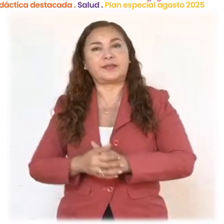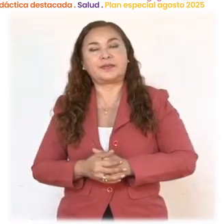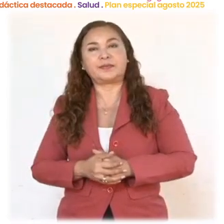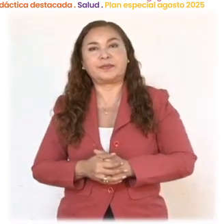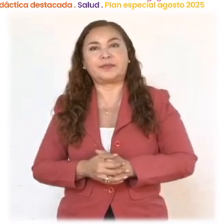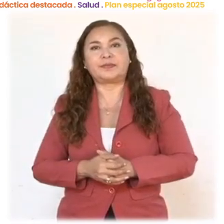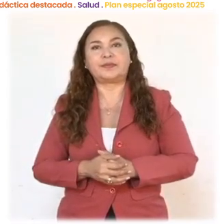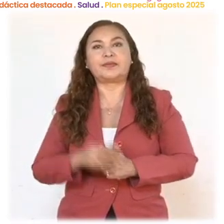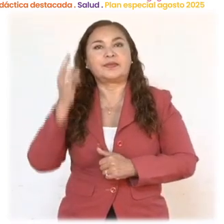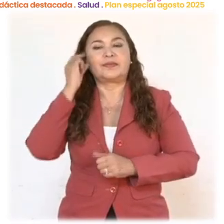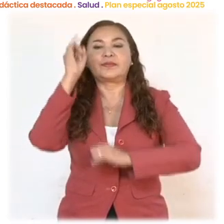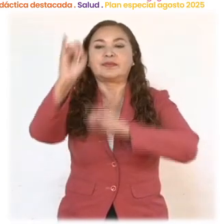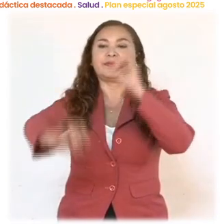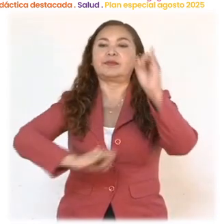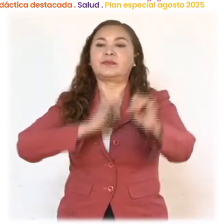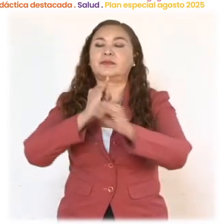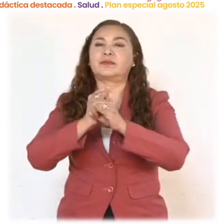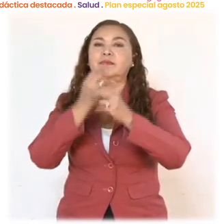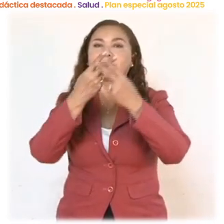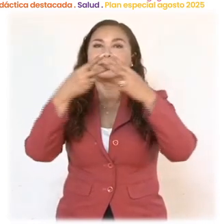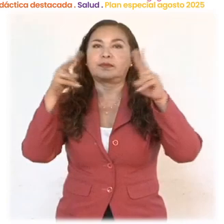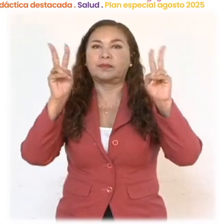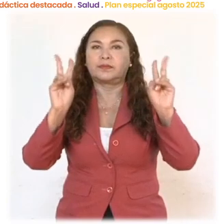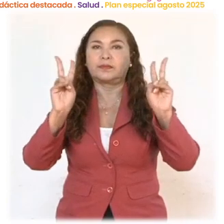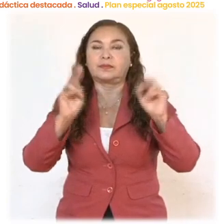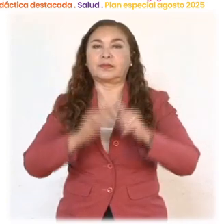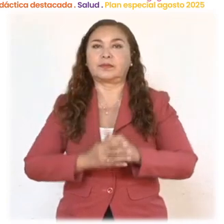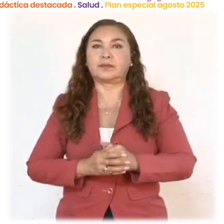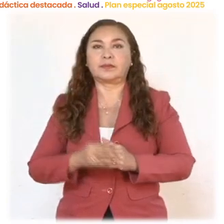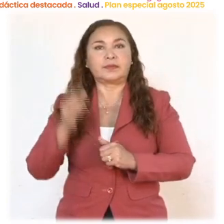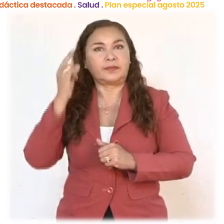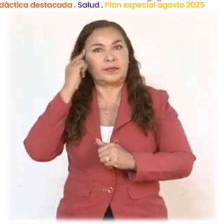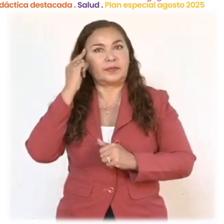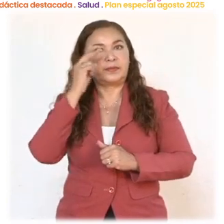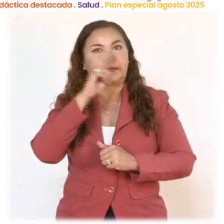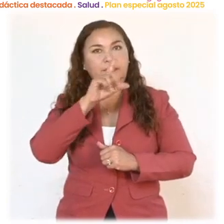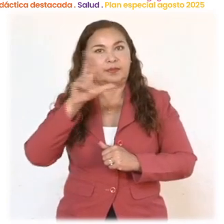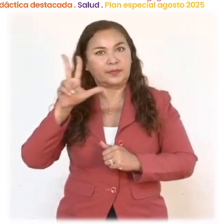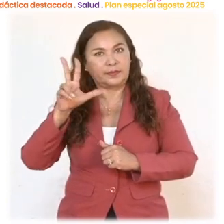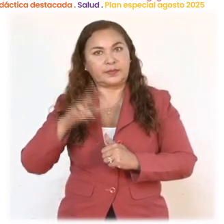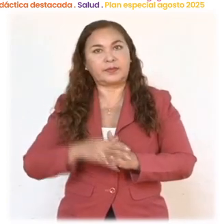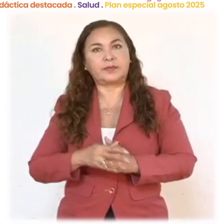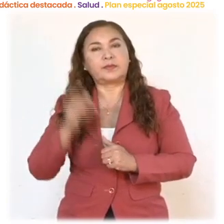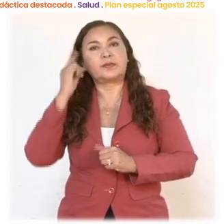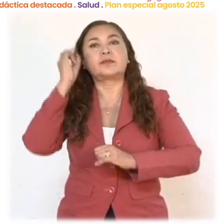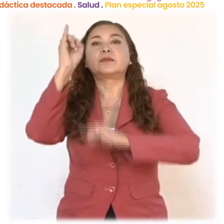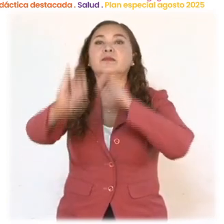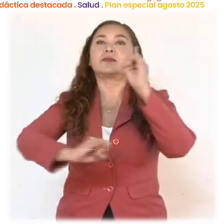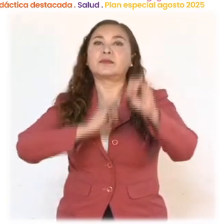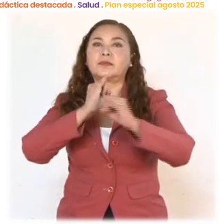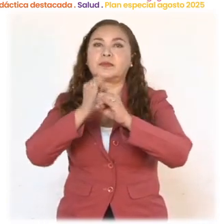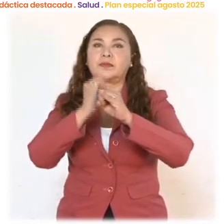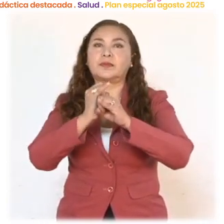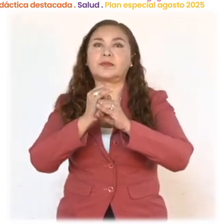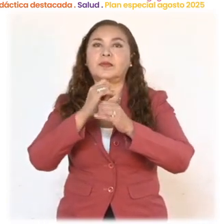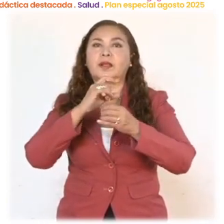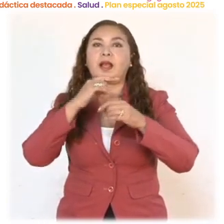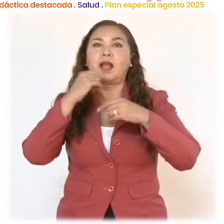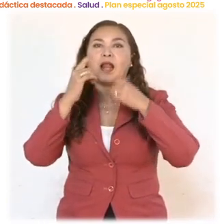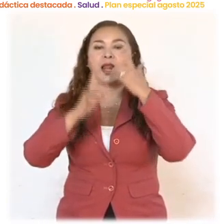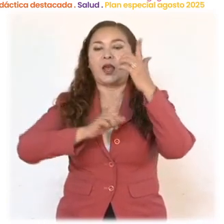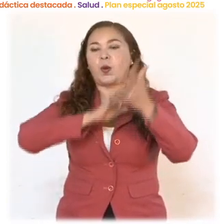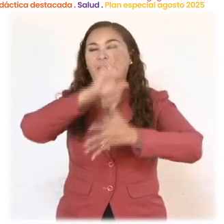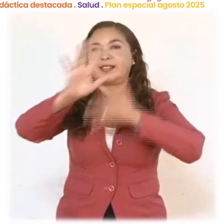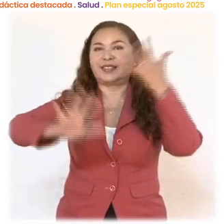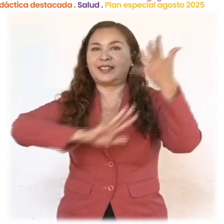1773 Día Internacional de la paz día 23 día internacional de las lenguas